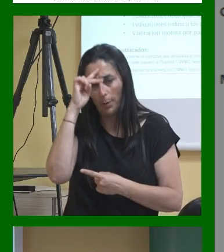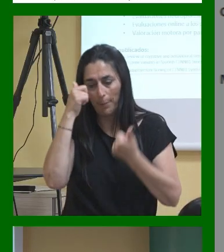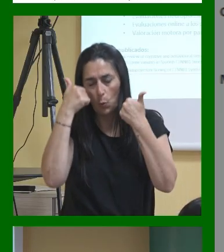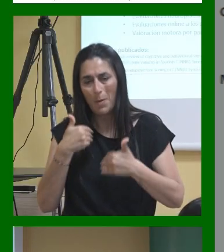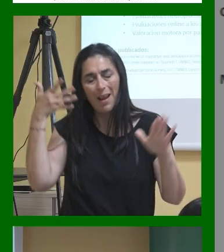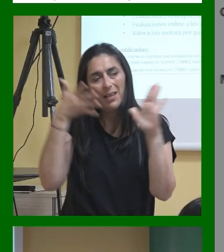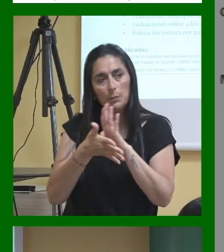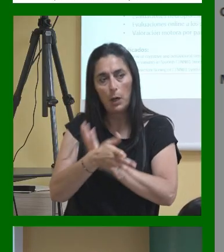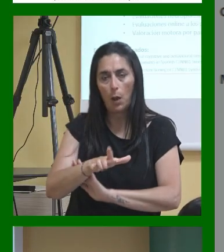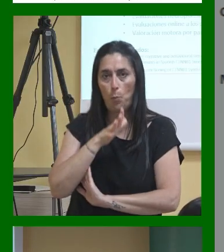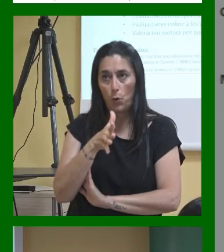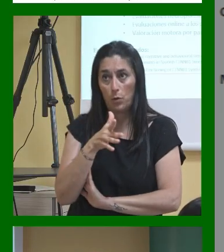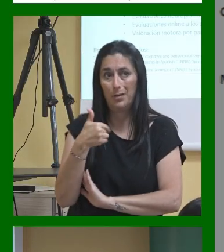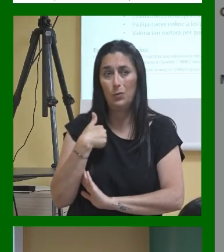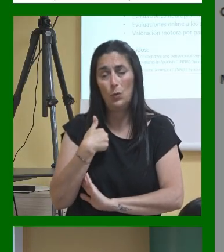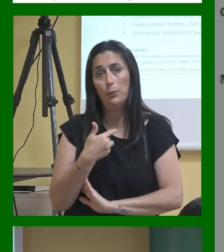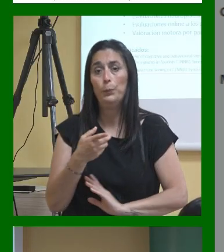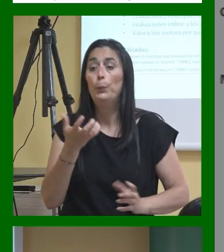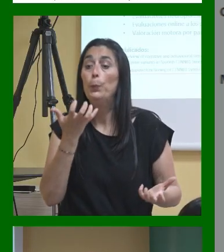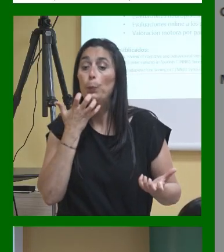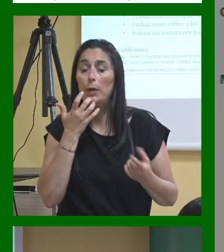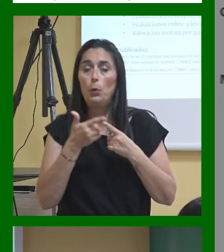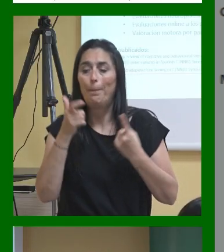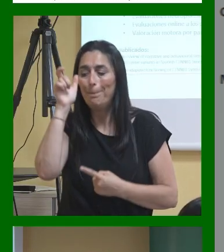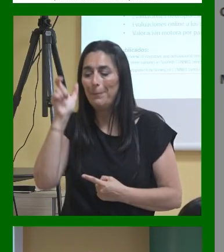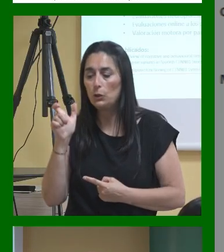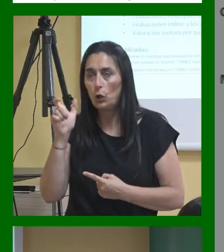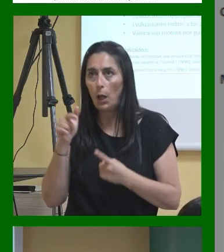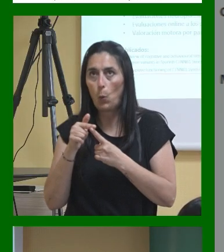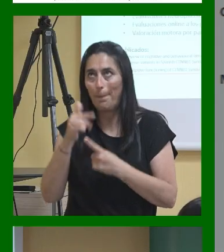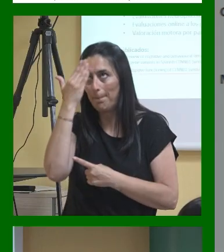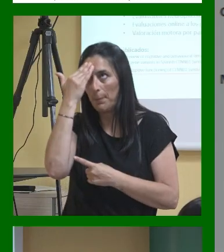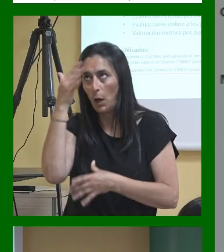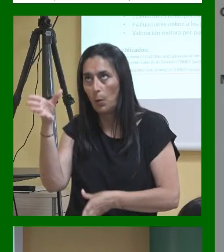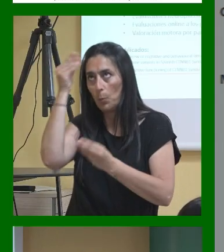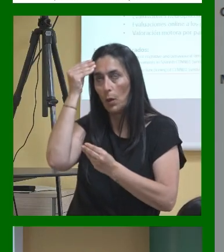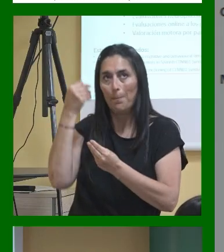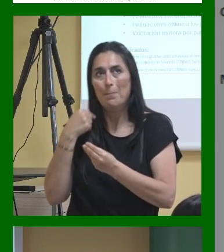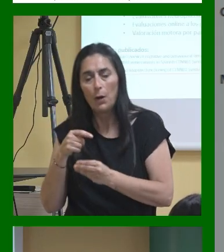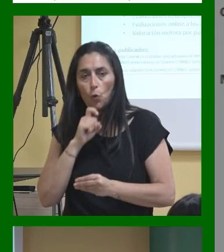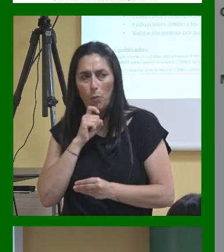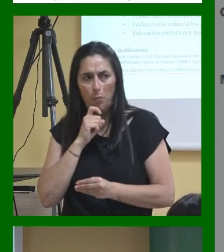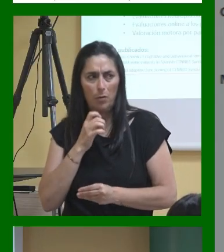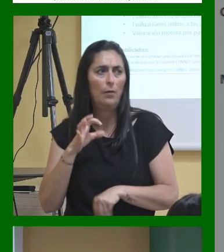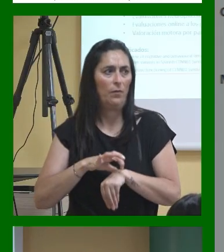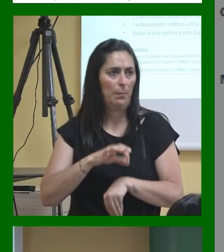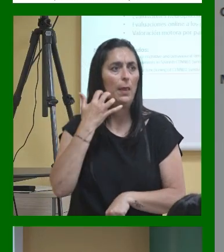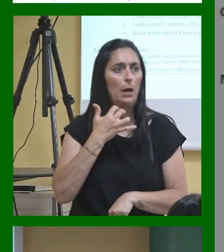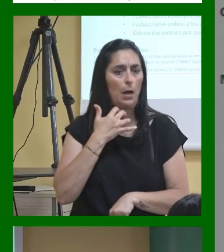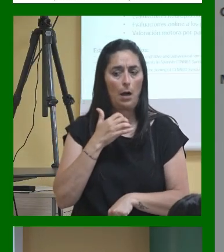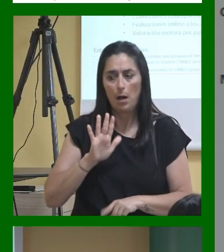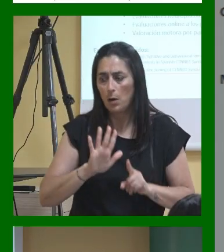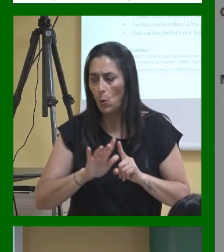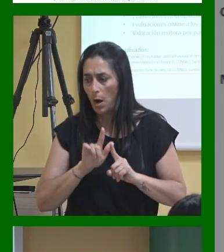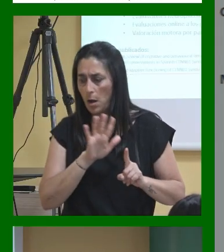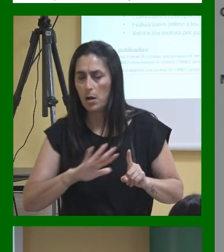como el paradigma del por qué las personas adquieren la memoria y pierden la memoria. Y es una enfermedad rara. Y es una enfermedad en la que los niños, debido a una